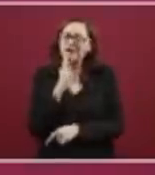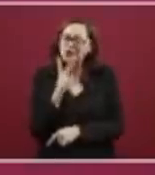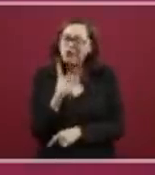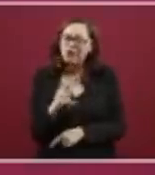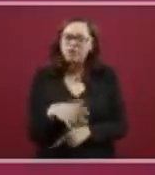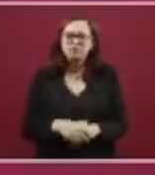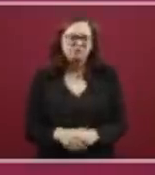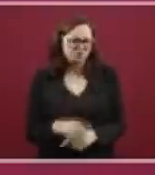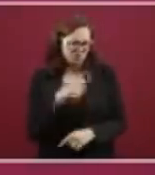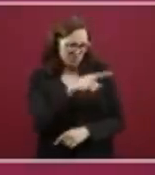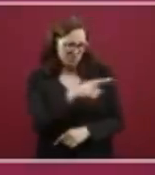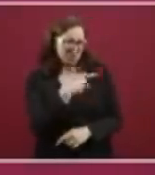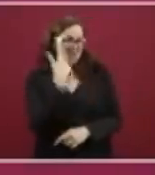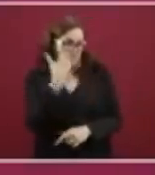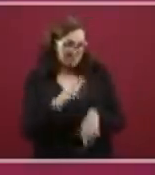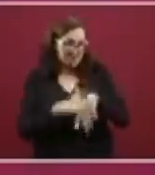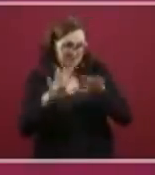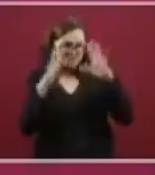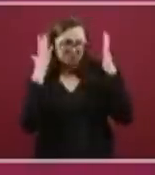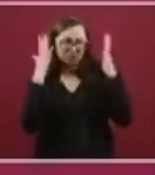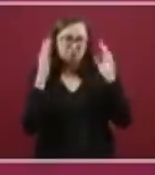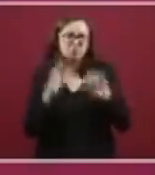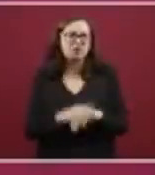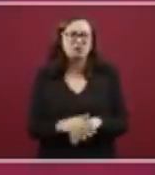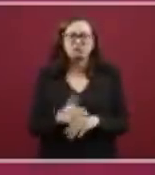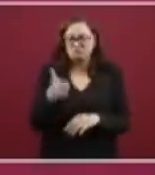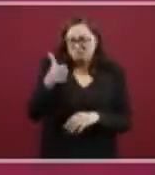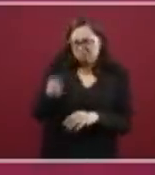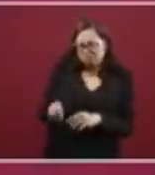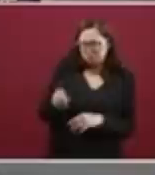de velocidad, me ayudan, ¿no?